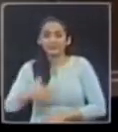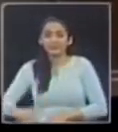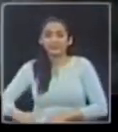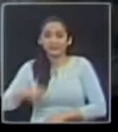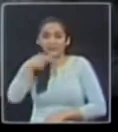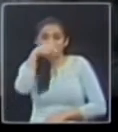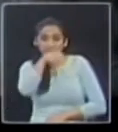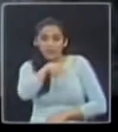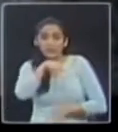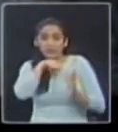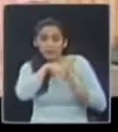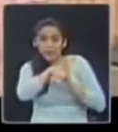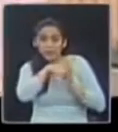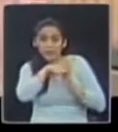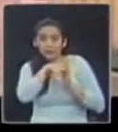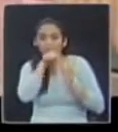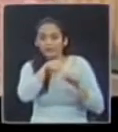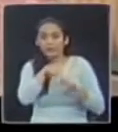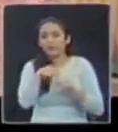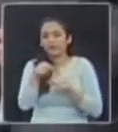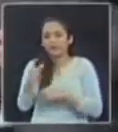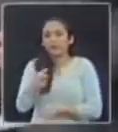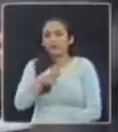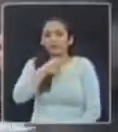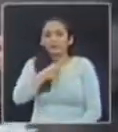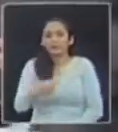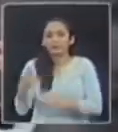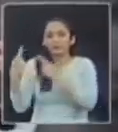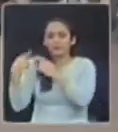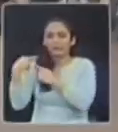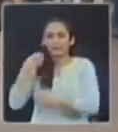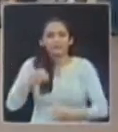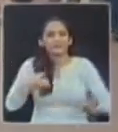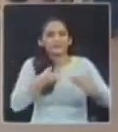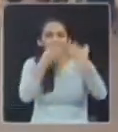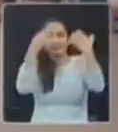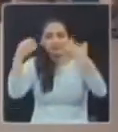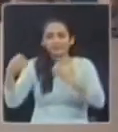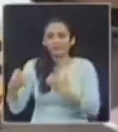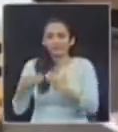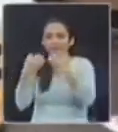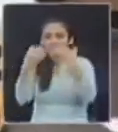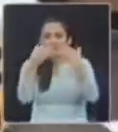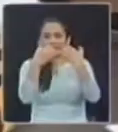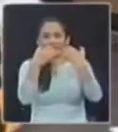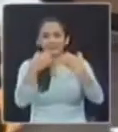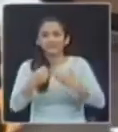de Machala fue la encargada de realizar el brindis en este homenaje animado con mariachis.